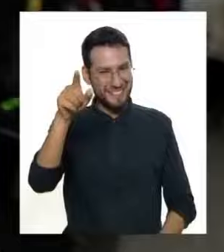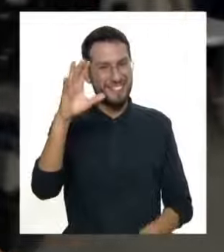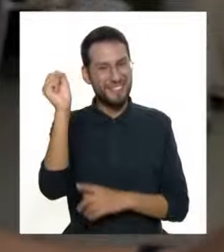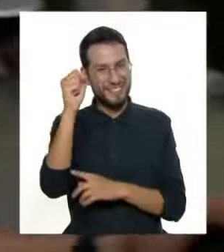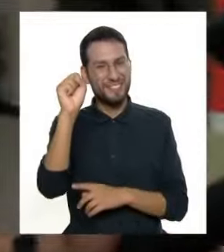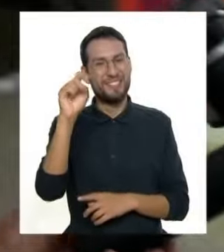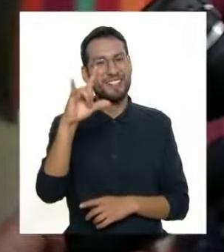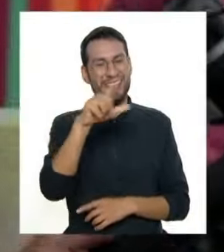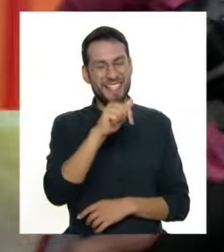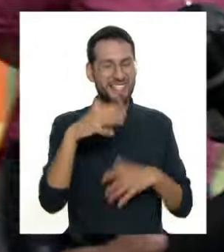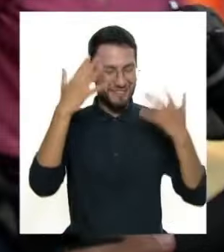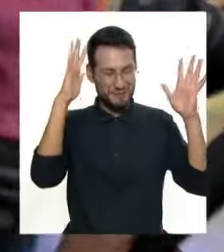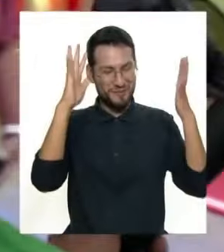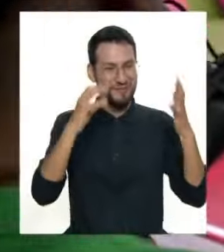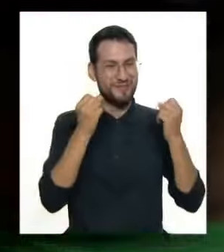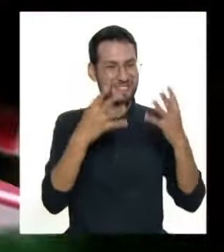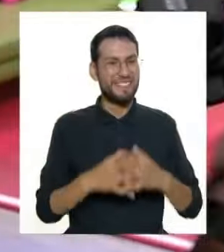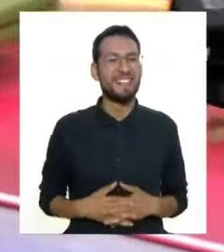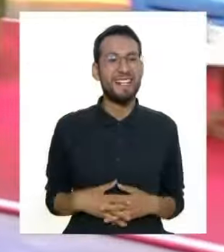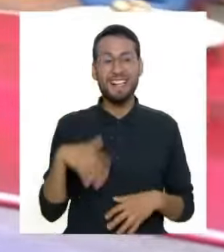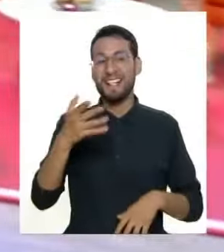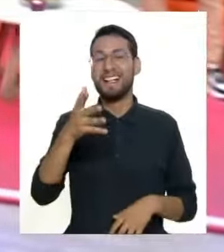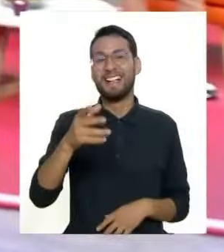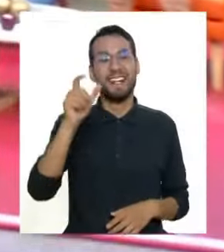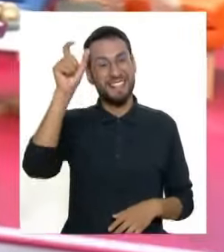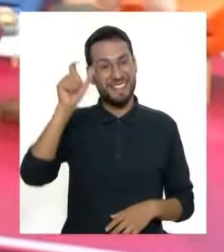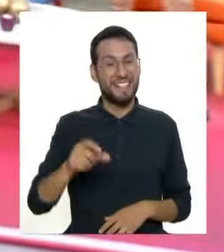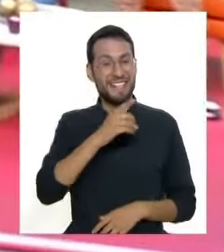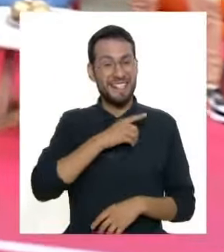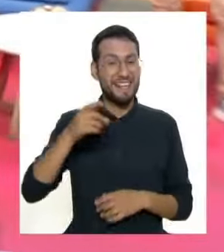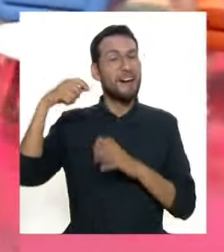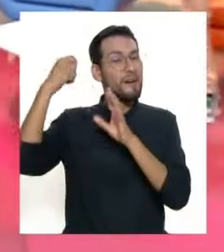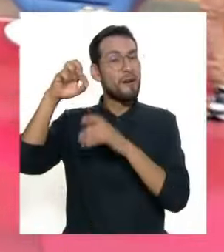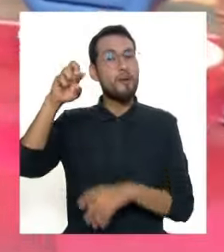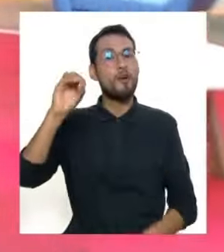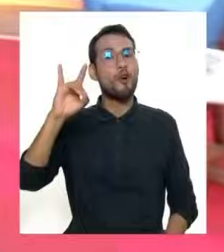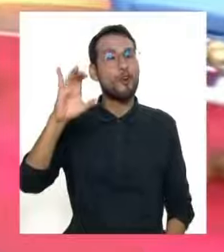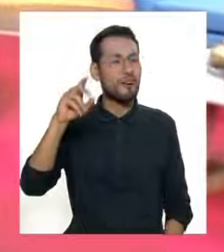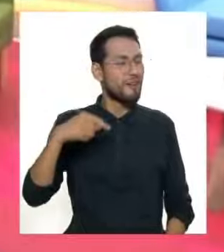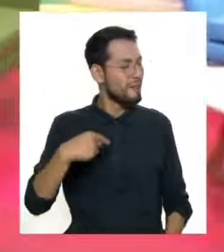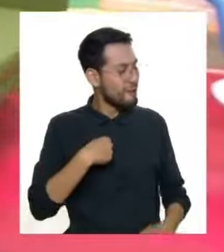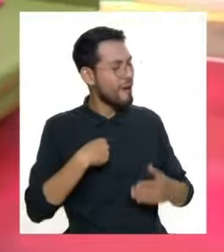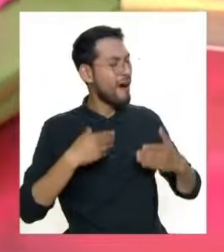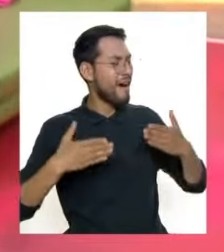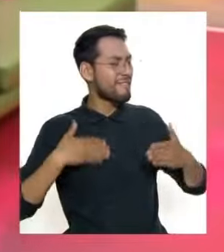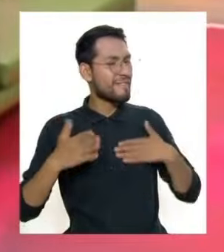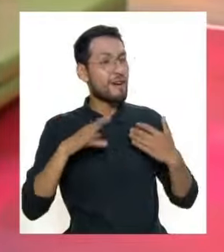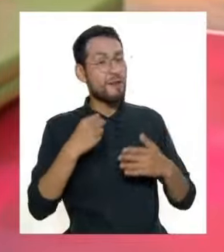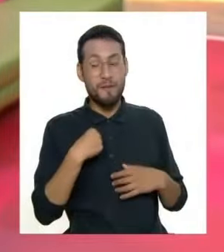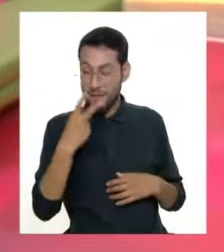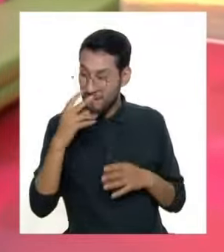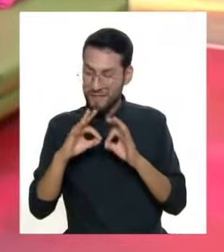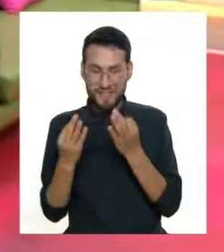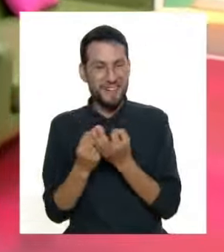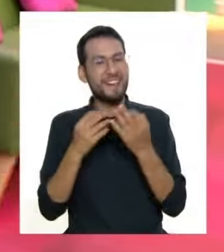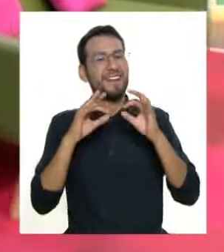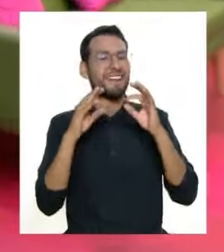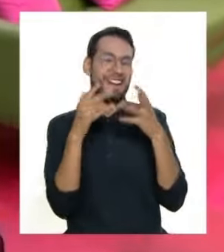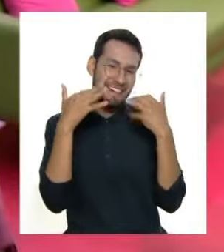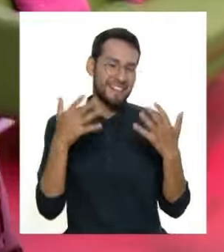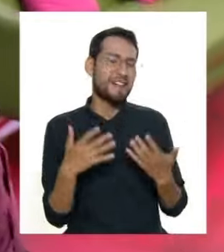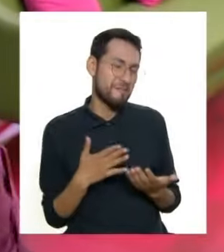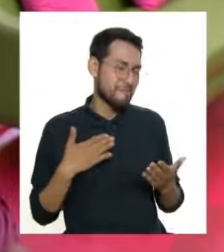por favor! Y a nuestra querida productora, ¿eres feliz por...? Soy feliz cuando veo feliz a mi familia. ¡Oh!